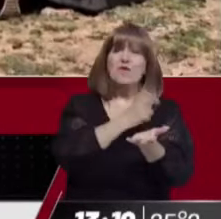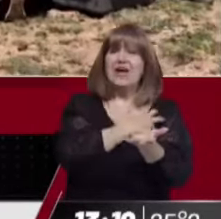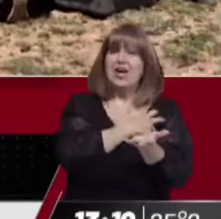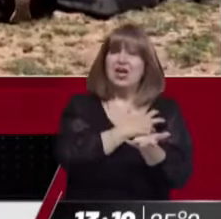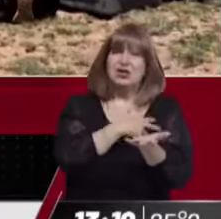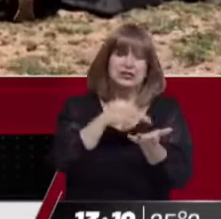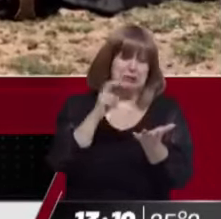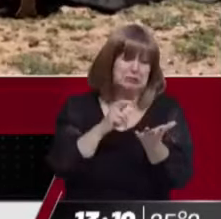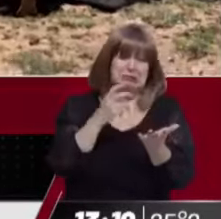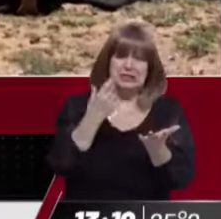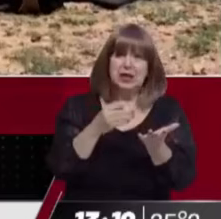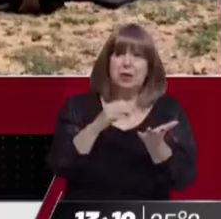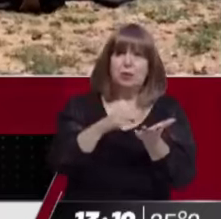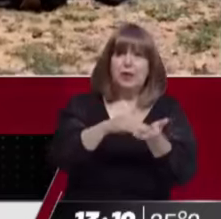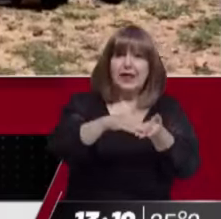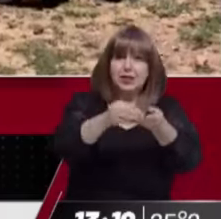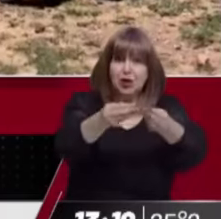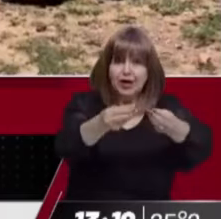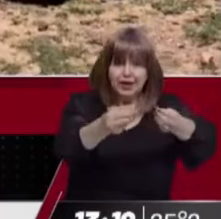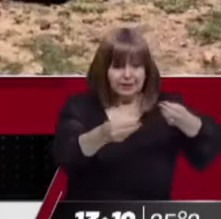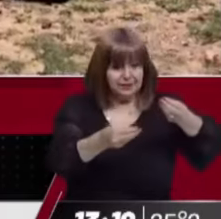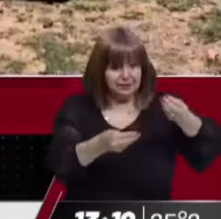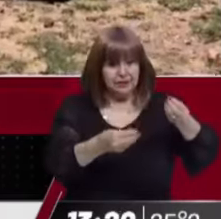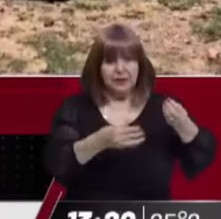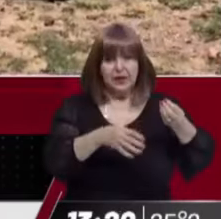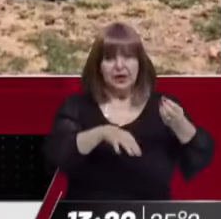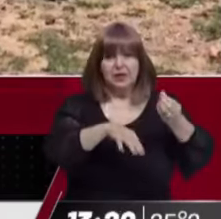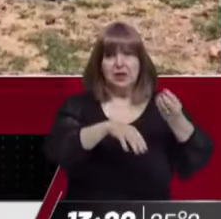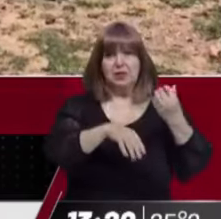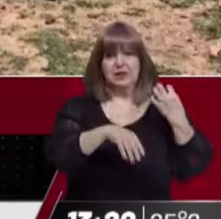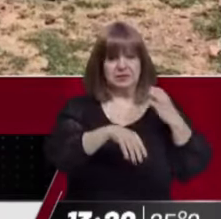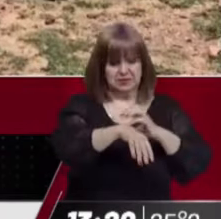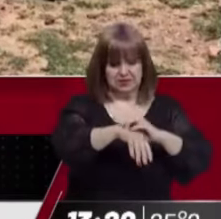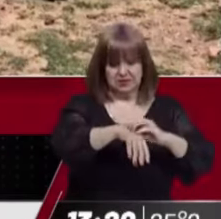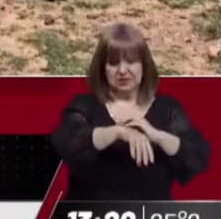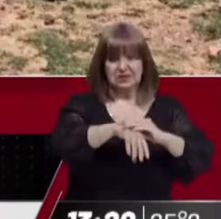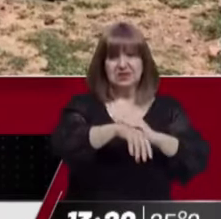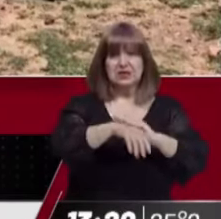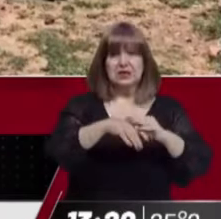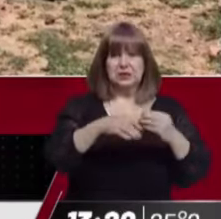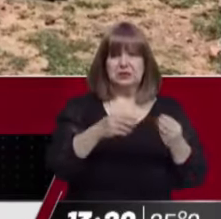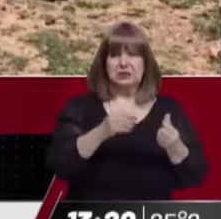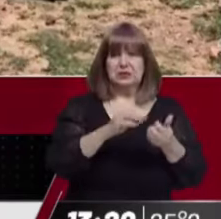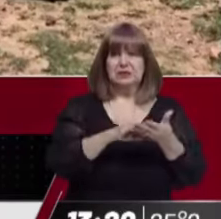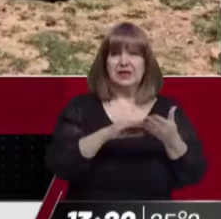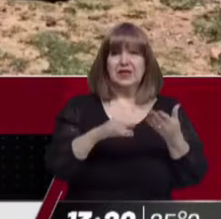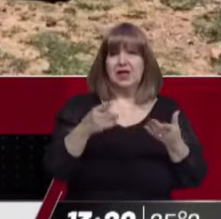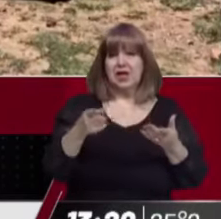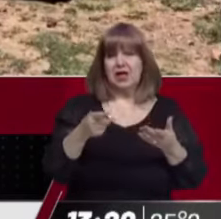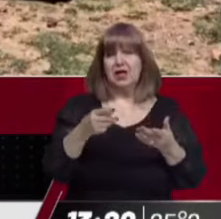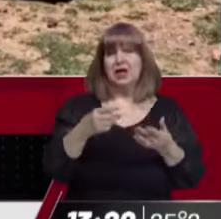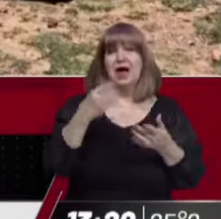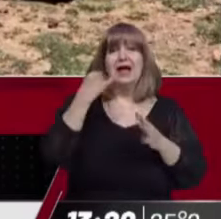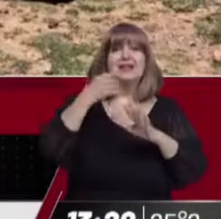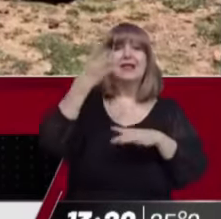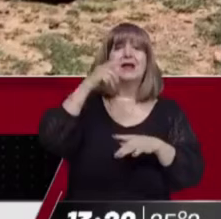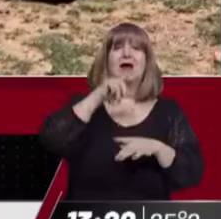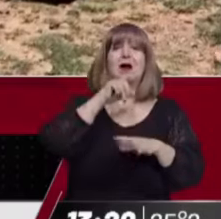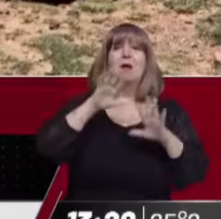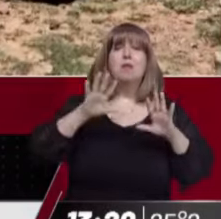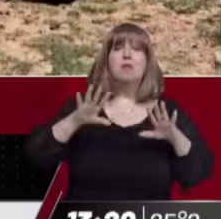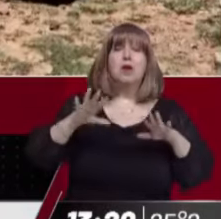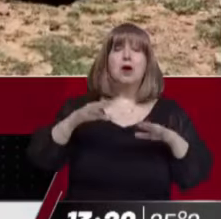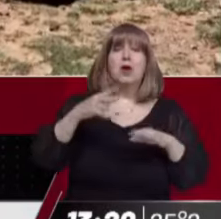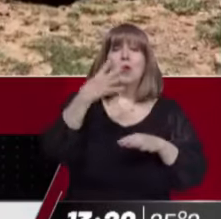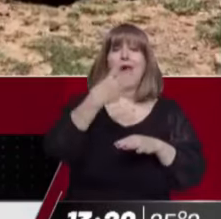lo puedes respirar, lo puedes tocar y quedás ahí. De hecho, cuando fue lo de los molles, los 34 cóndores comieron y quedaron ahí, porque no alcanzás a dar